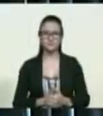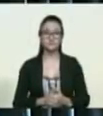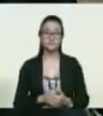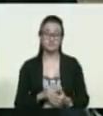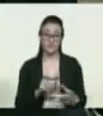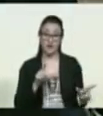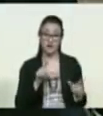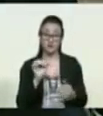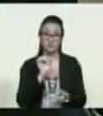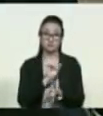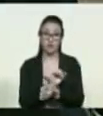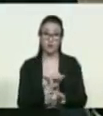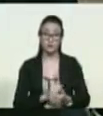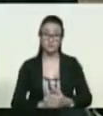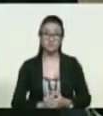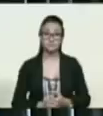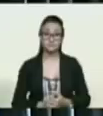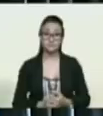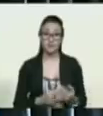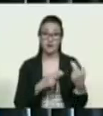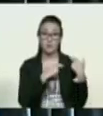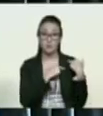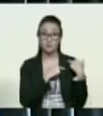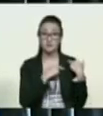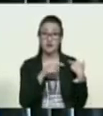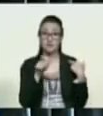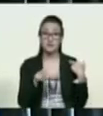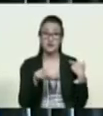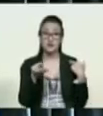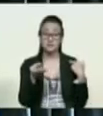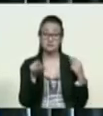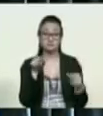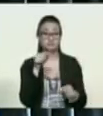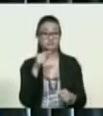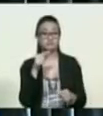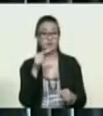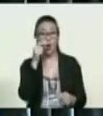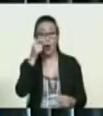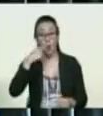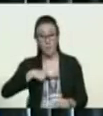detenido porque el responsable operativo de la operación lo señaló.